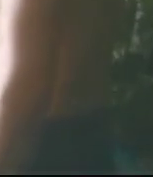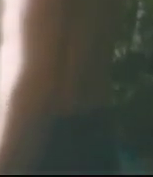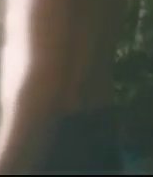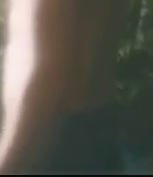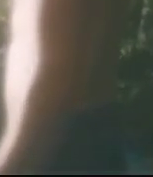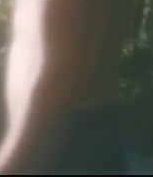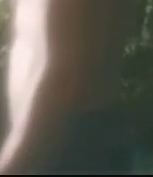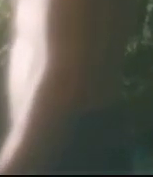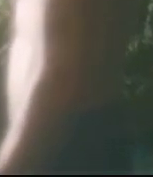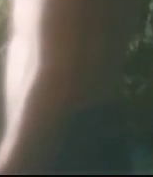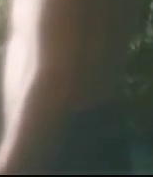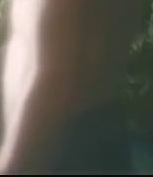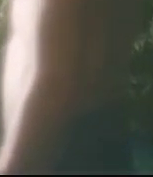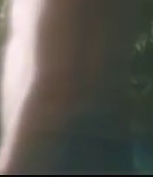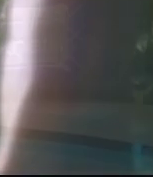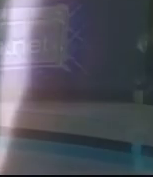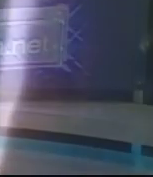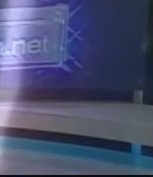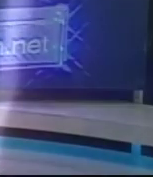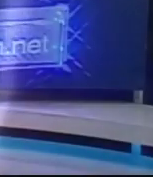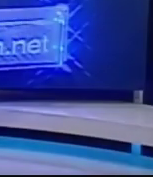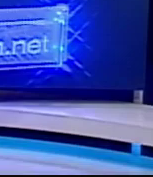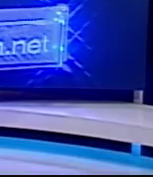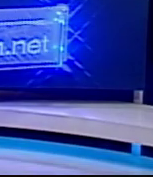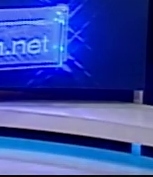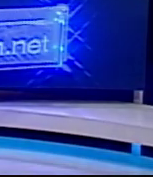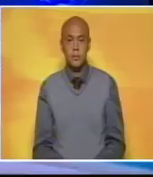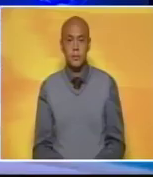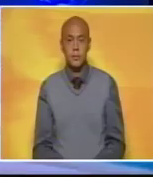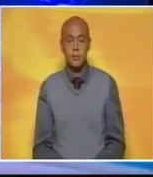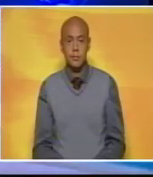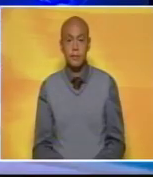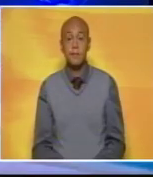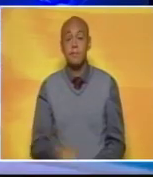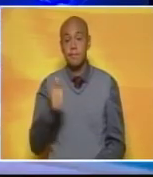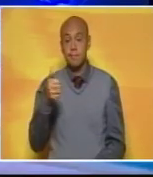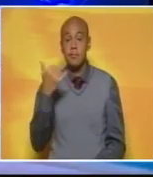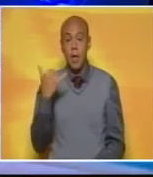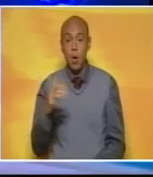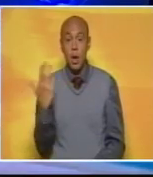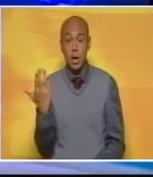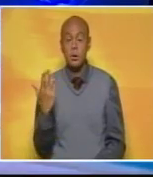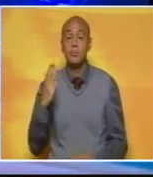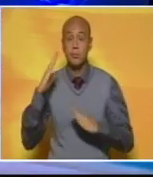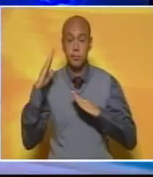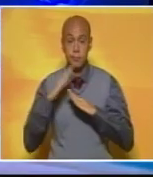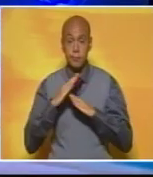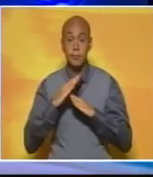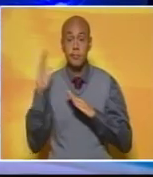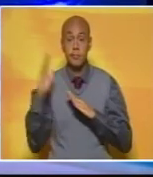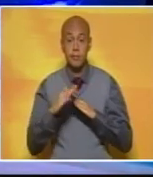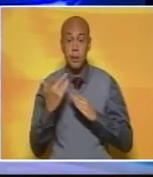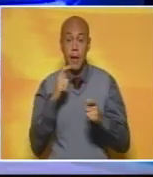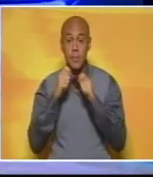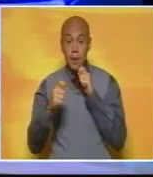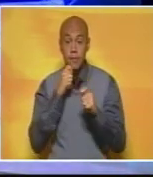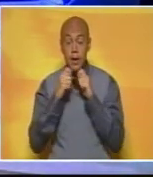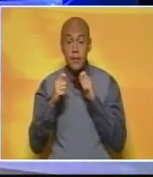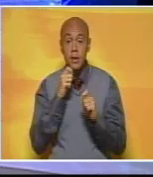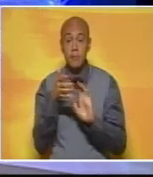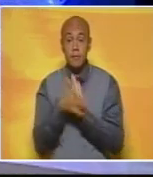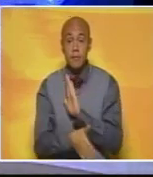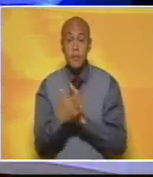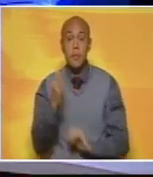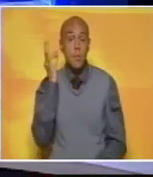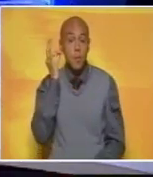me? It's getting every move. Bien amigos, es momento de hacer una nueva pausa. Al regreso en Entrevista Venevisión